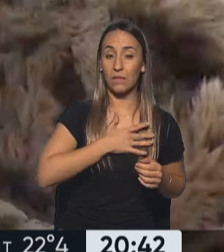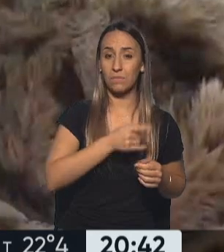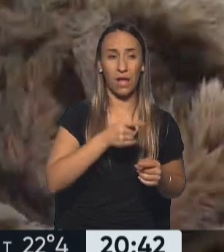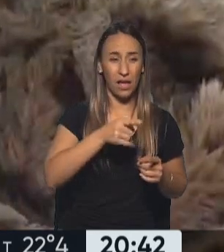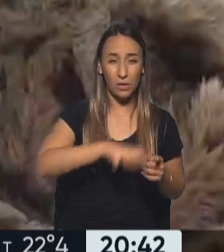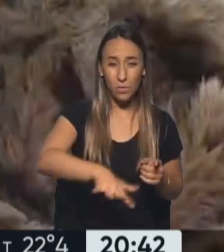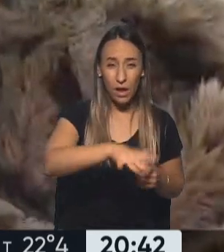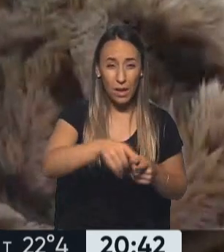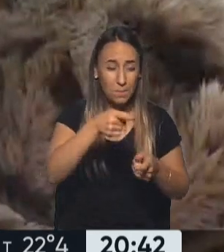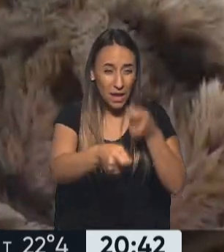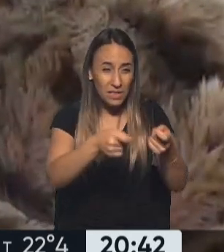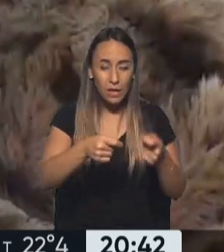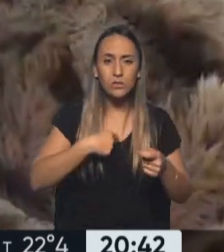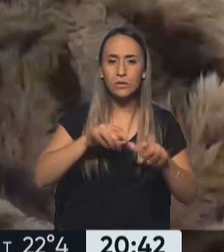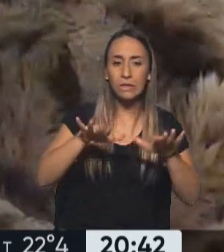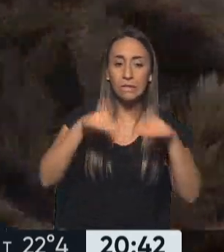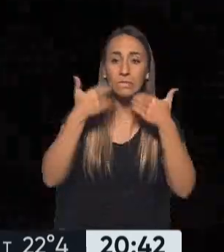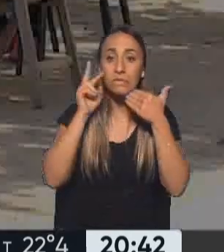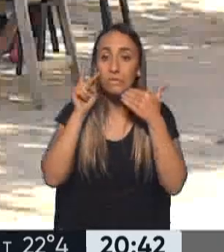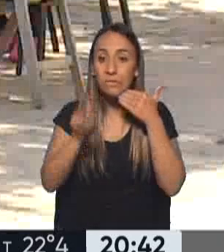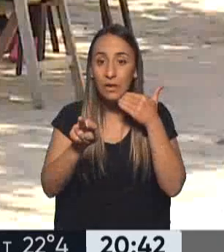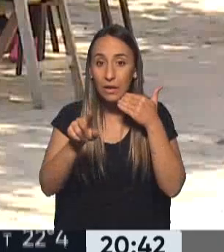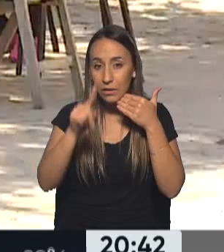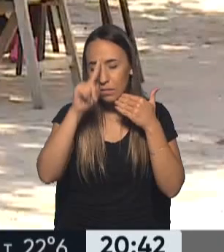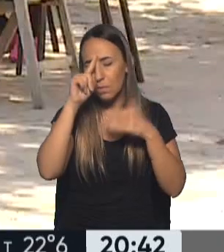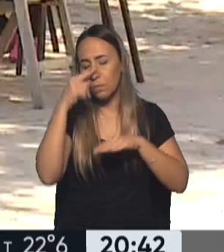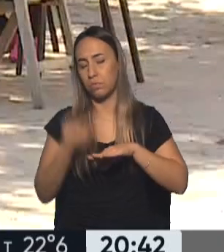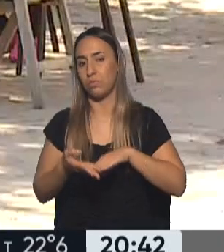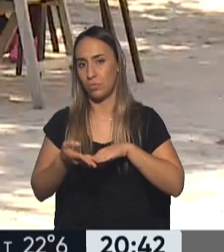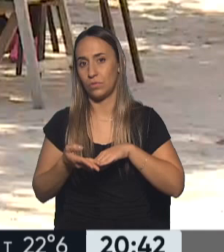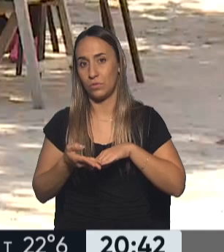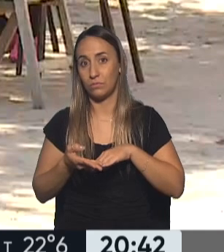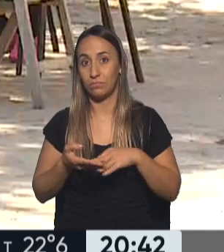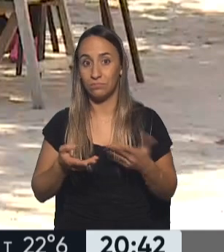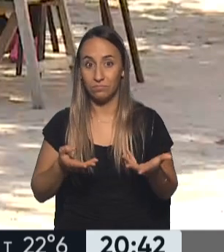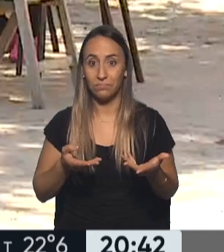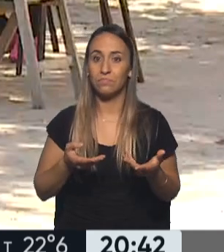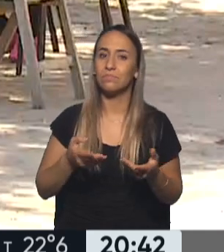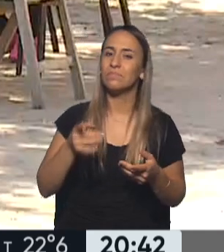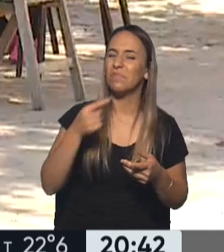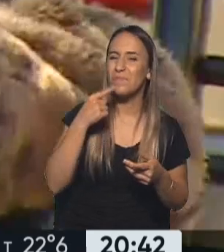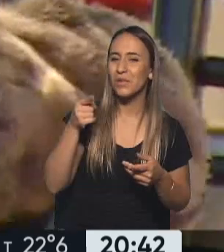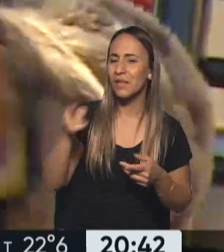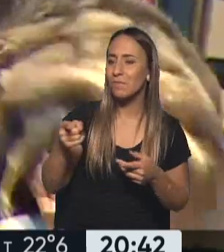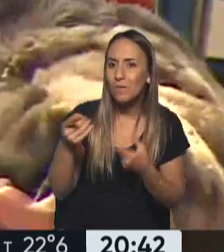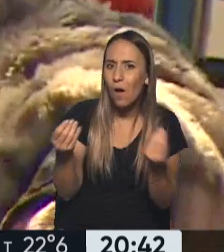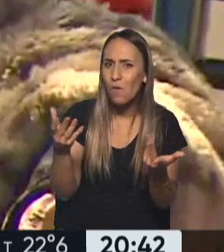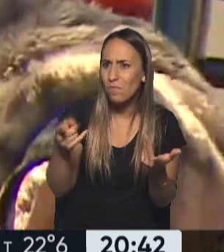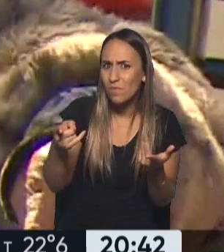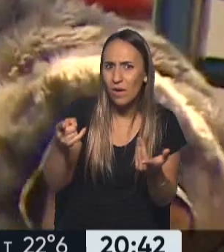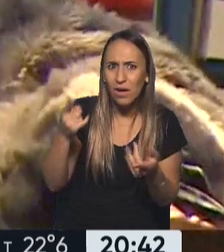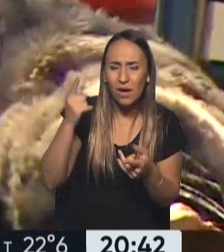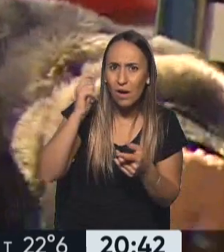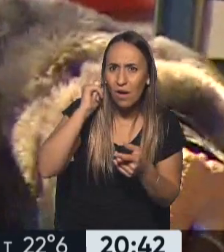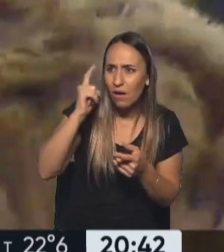gente. Me fui a mirar, ahí me dejé mal. Si le preguntas cómo llegar a los 114